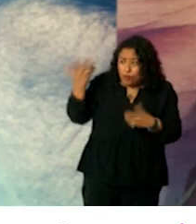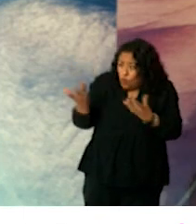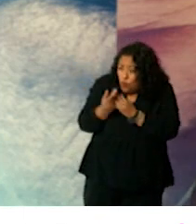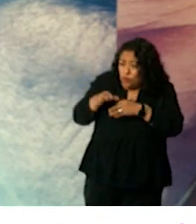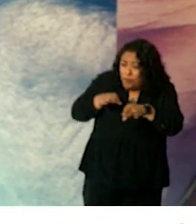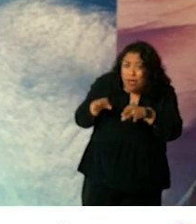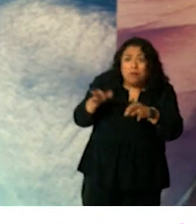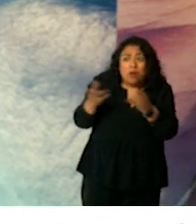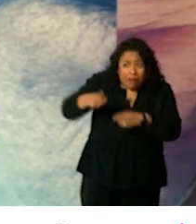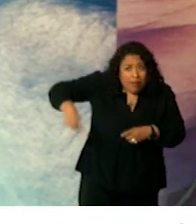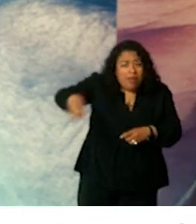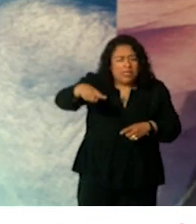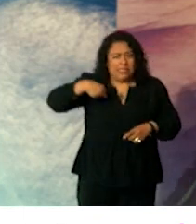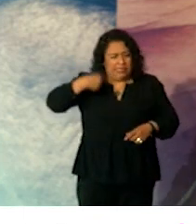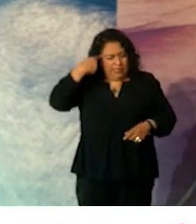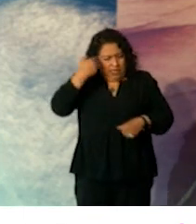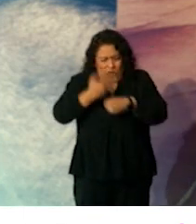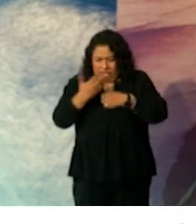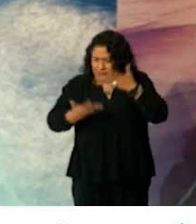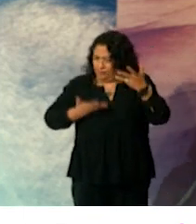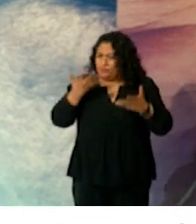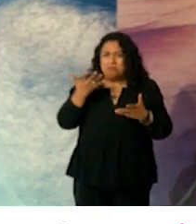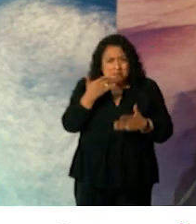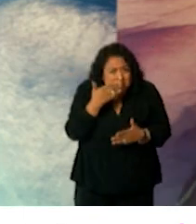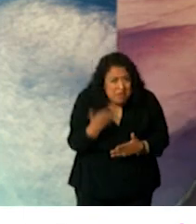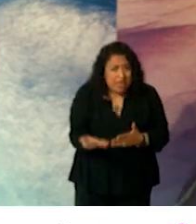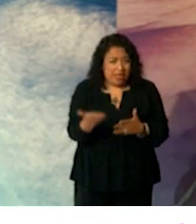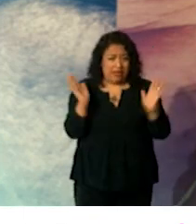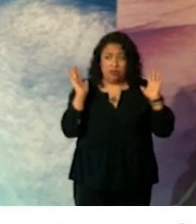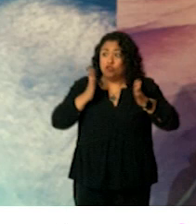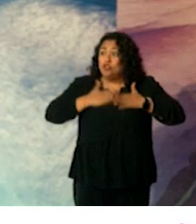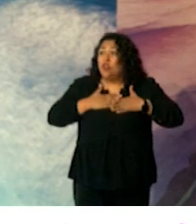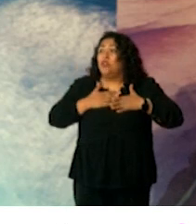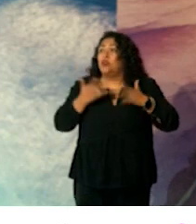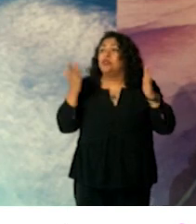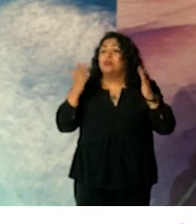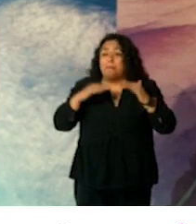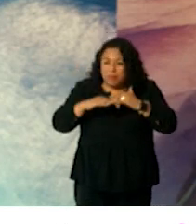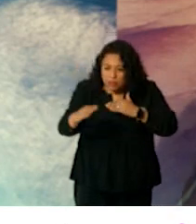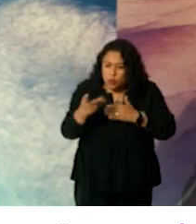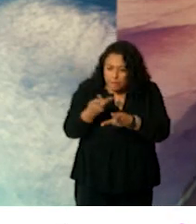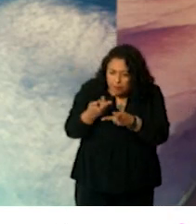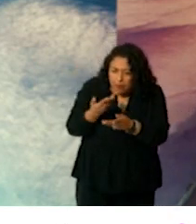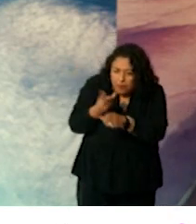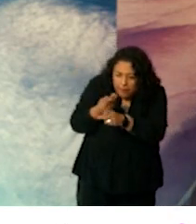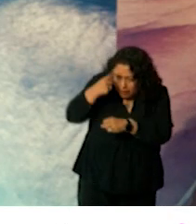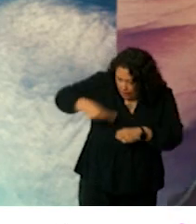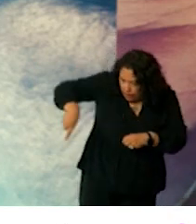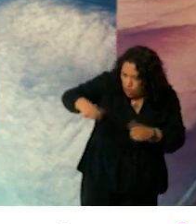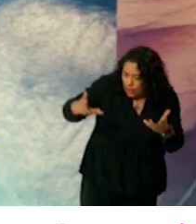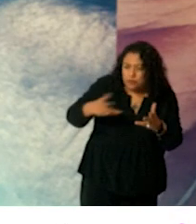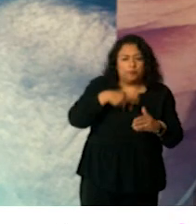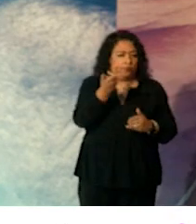ellas y con ellos y ellos lo están gestionando en este momento de una muy buena manera. Nosotros solo estamos dejando como el piso para que ellos lo sigan.